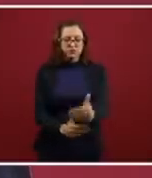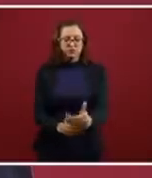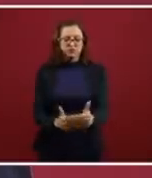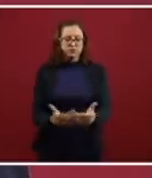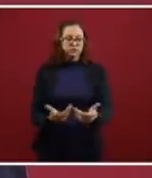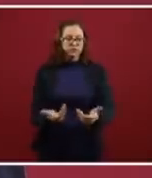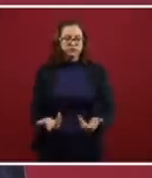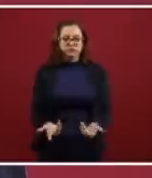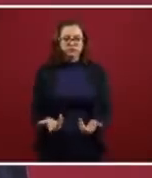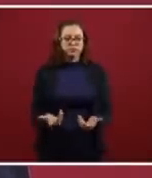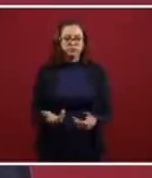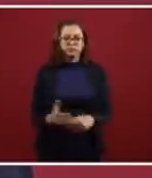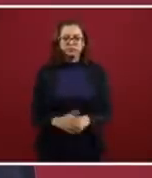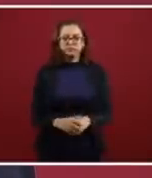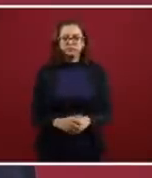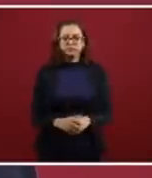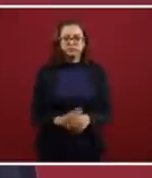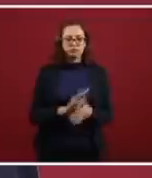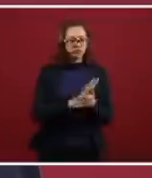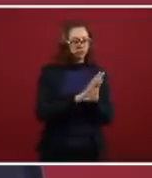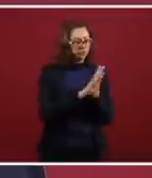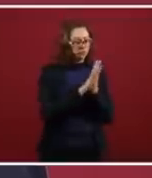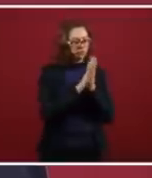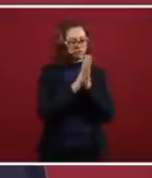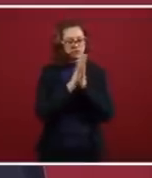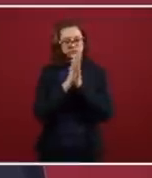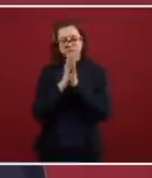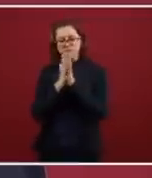Es una transformación.